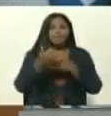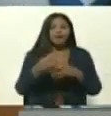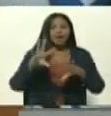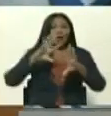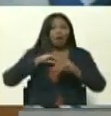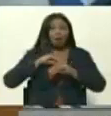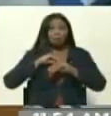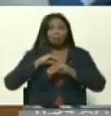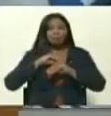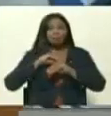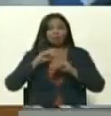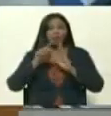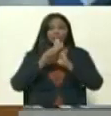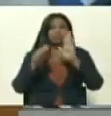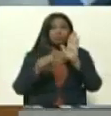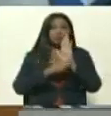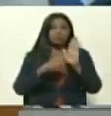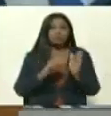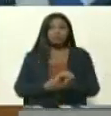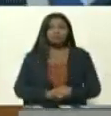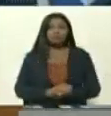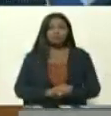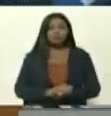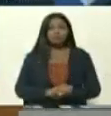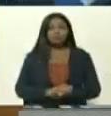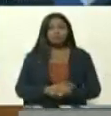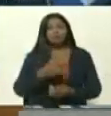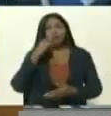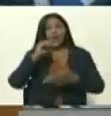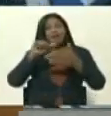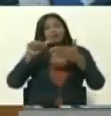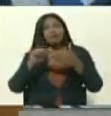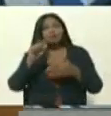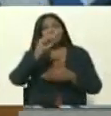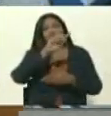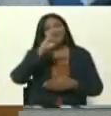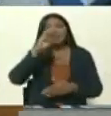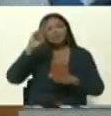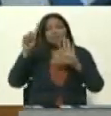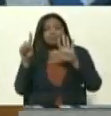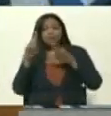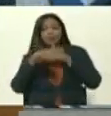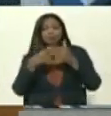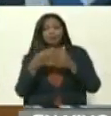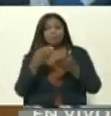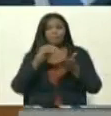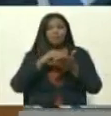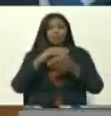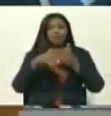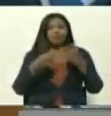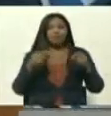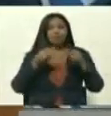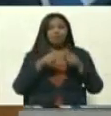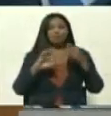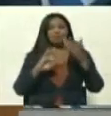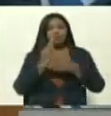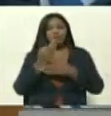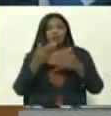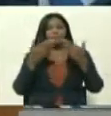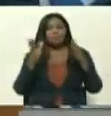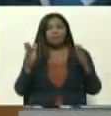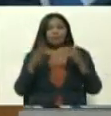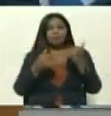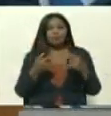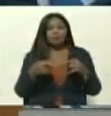premisa constitucional prevista en el artículo 146, donde se establece que el ingreso de los funcionarios públicos a los